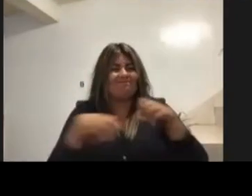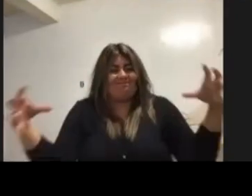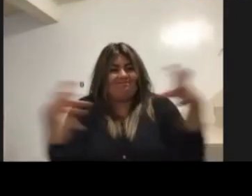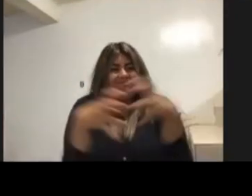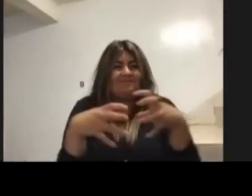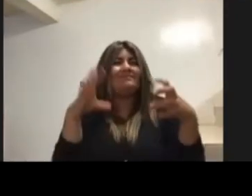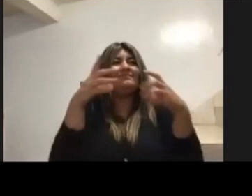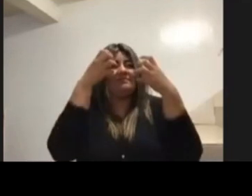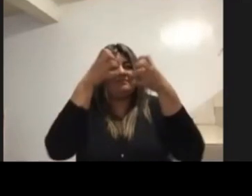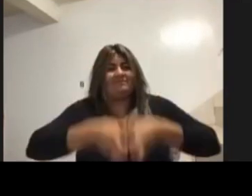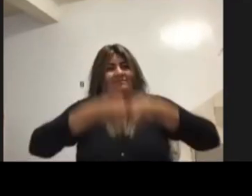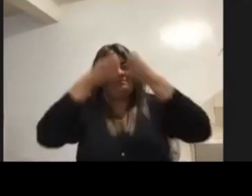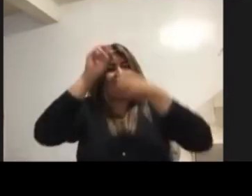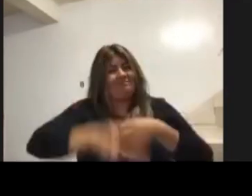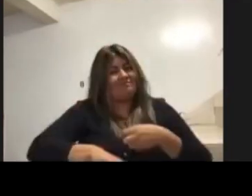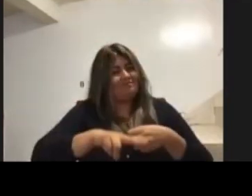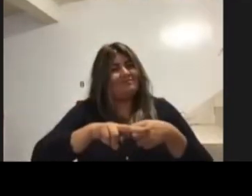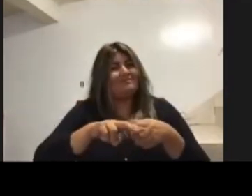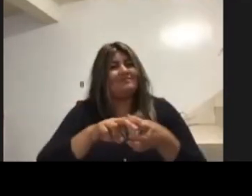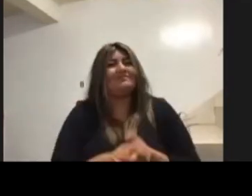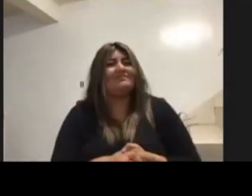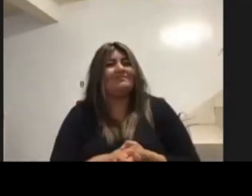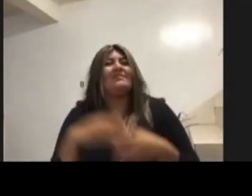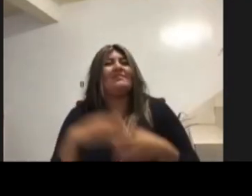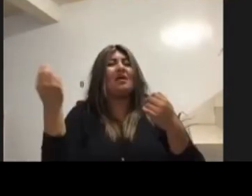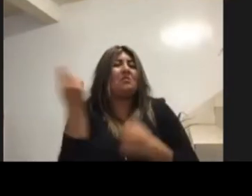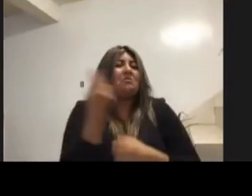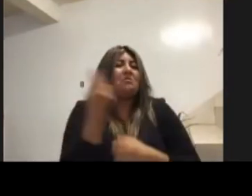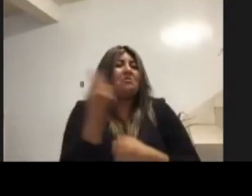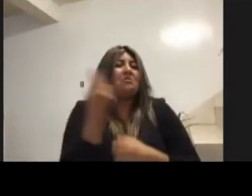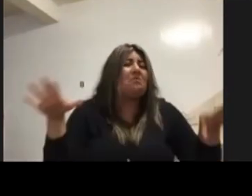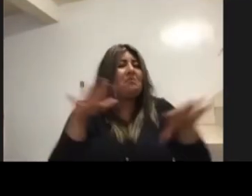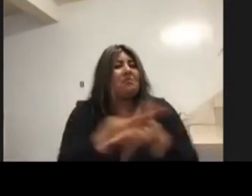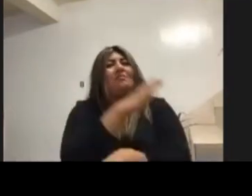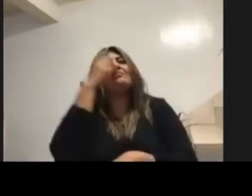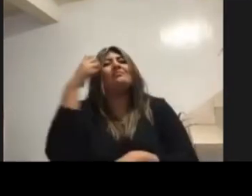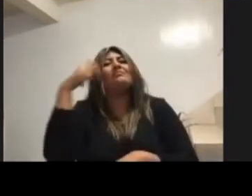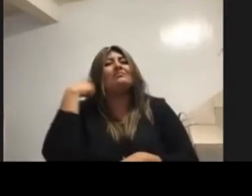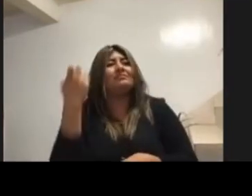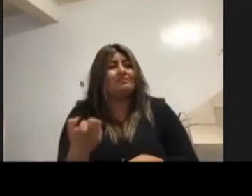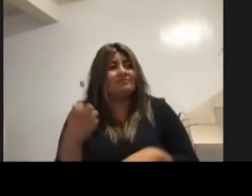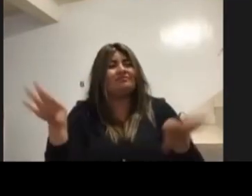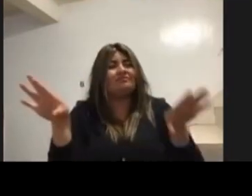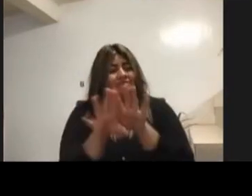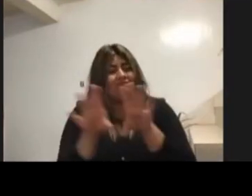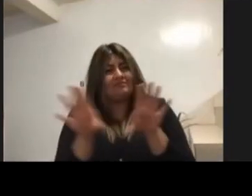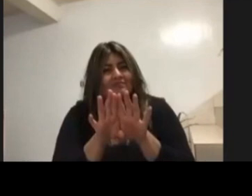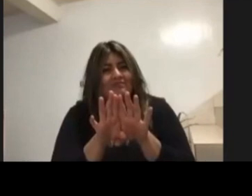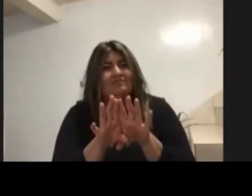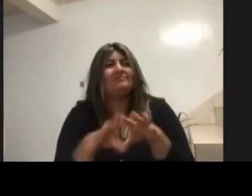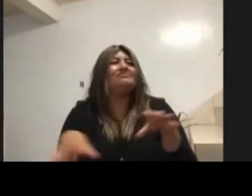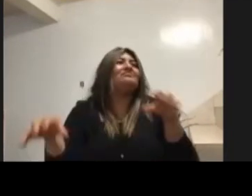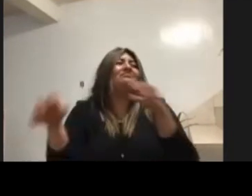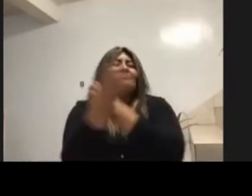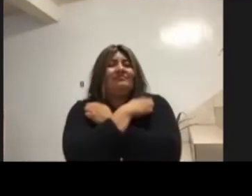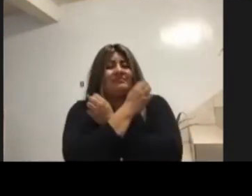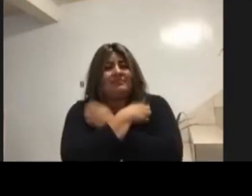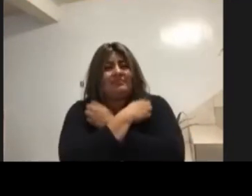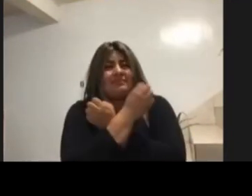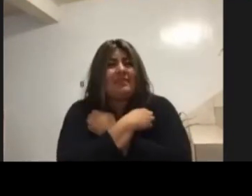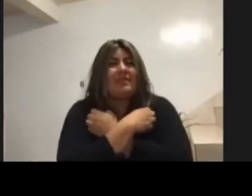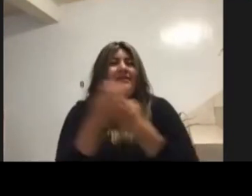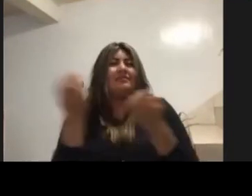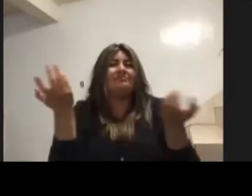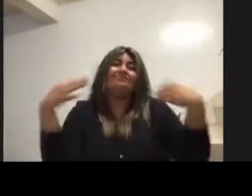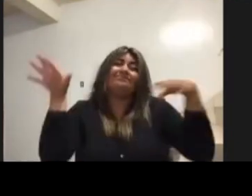también muy complejo. Pero ¿qué es una educación inclusiva? Es un proceso, no es una cualidad o algo